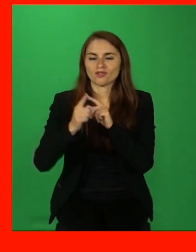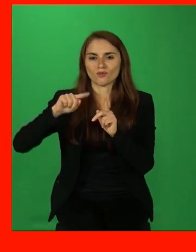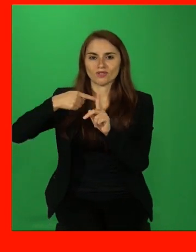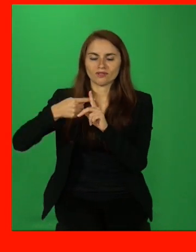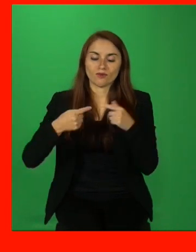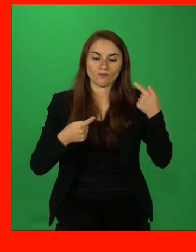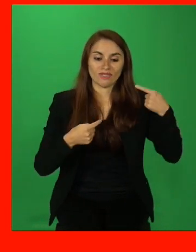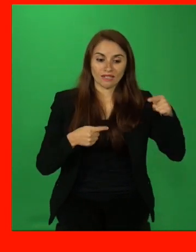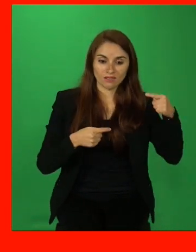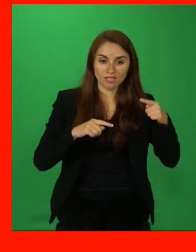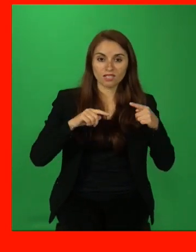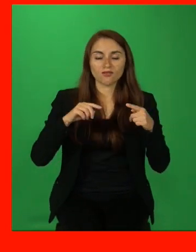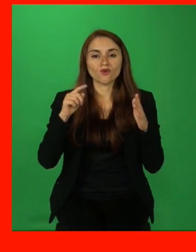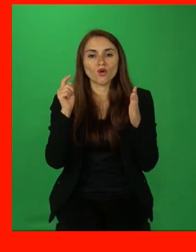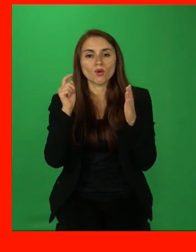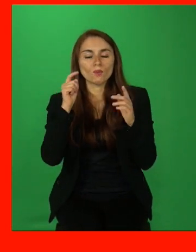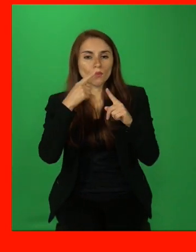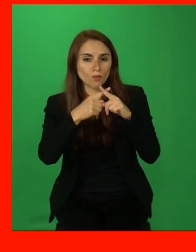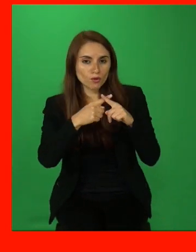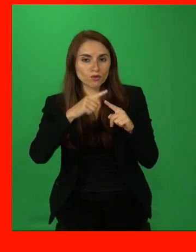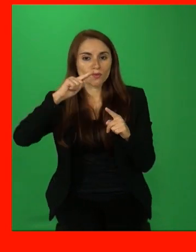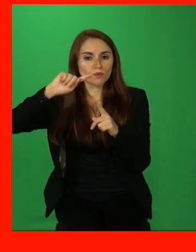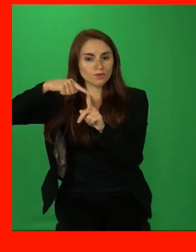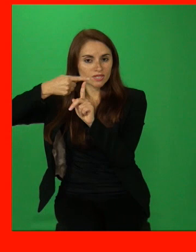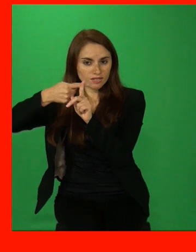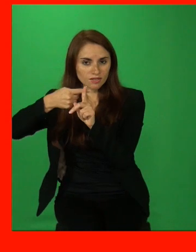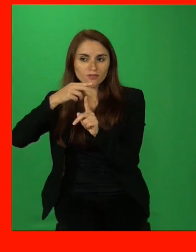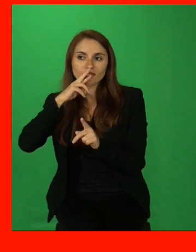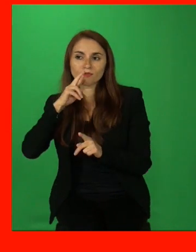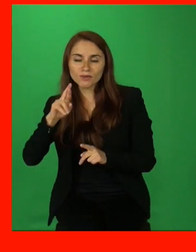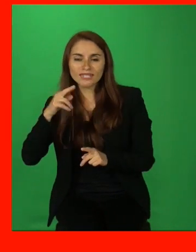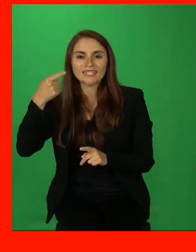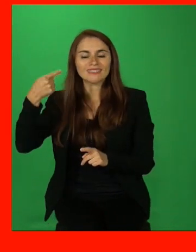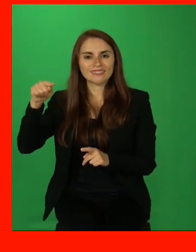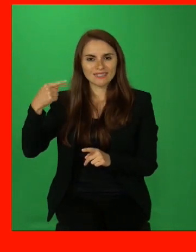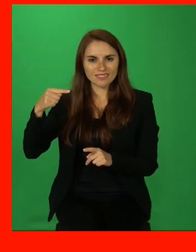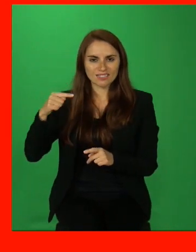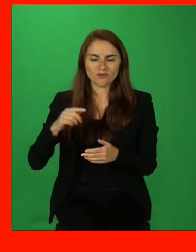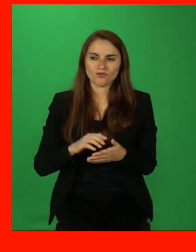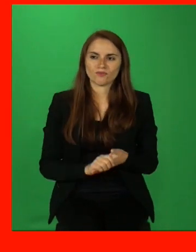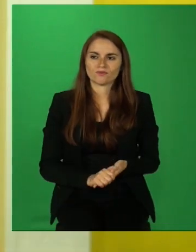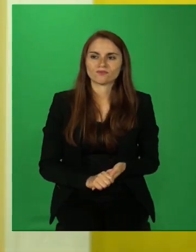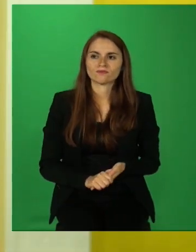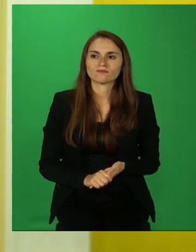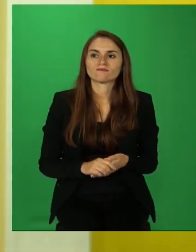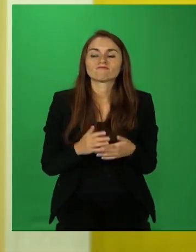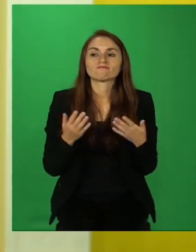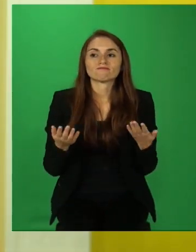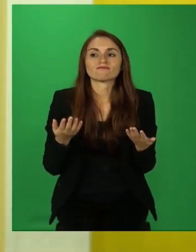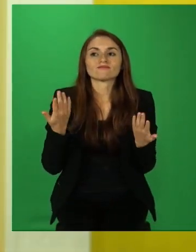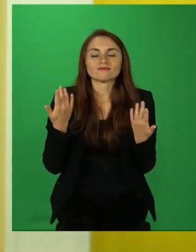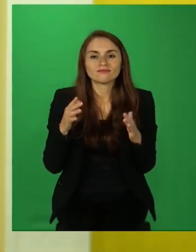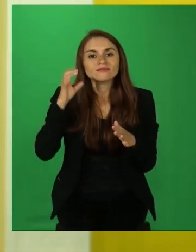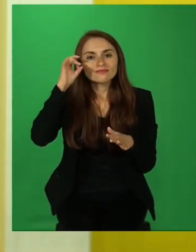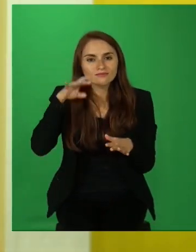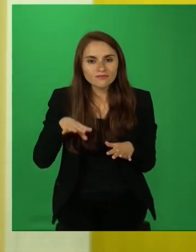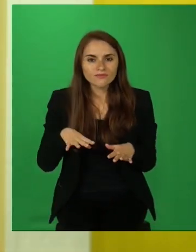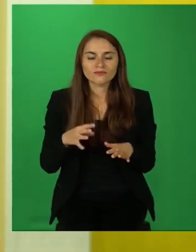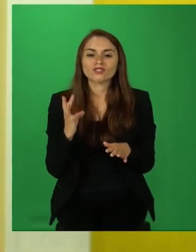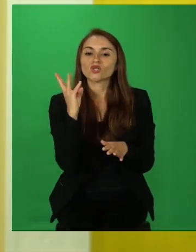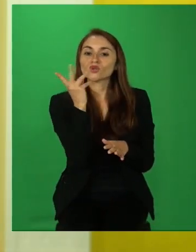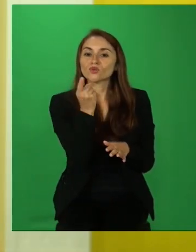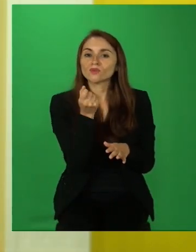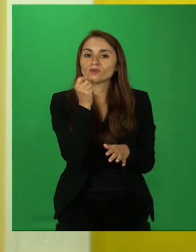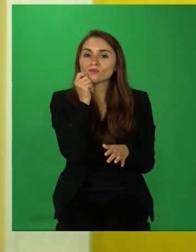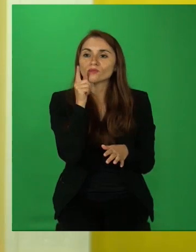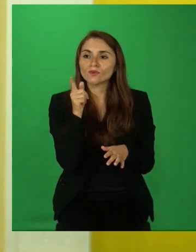fíjate bien negativo por positivo es igual a negativo entonces ya sabemos que el número que falta